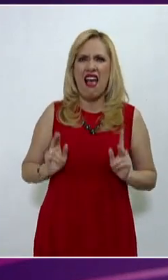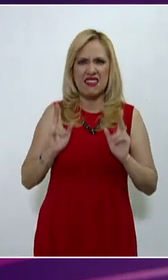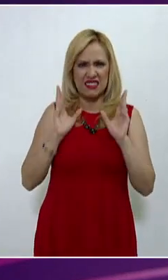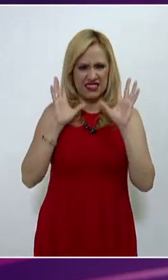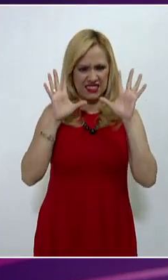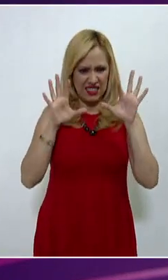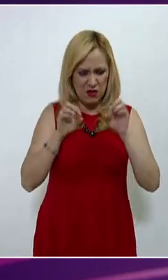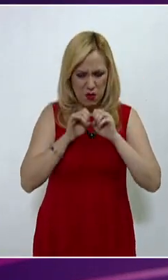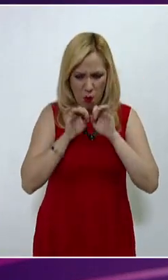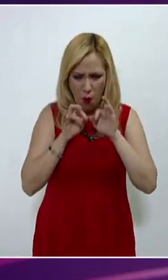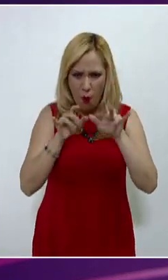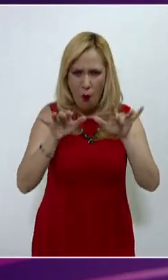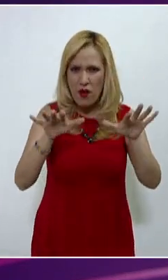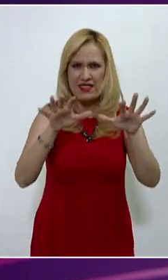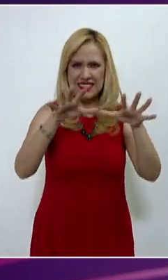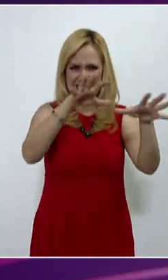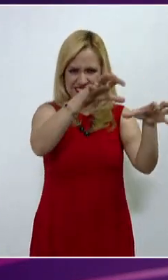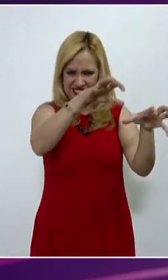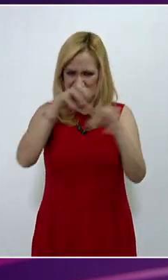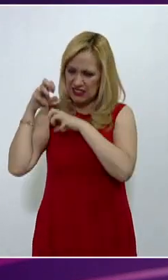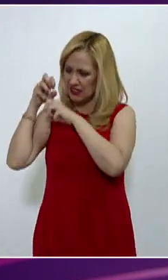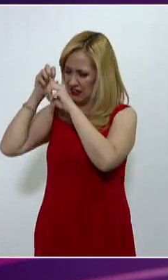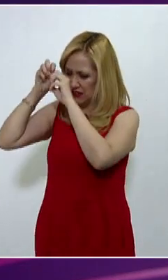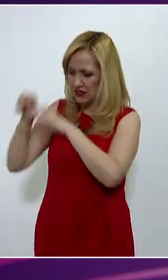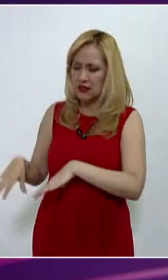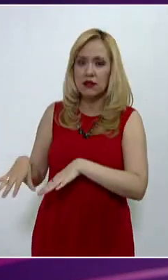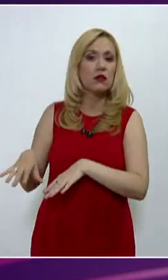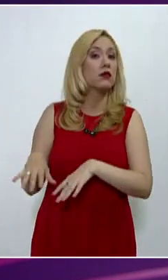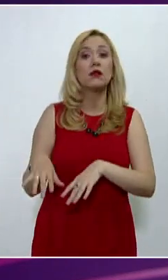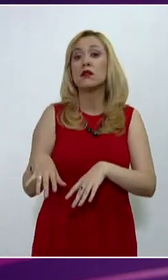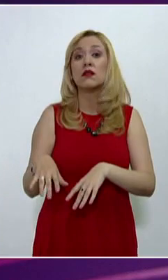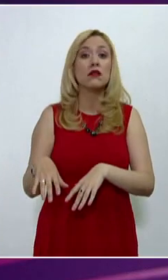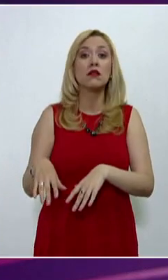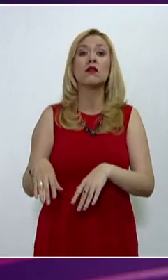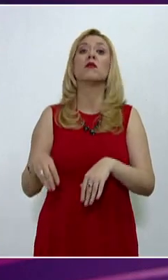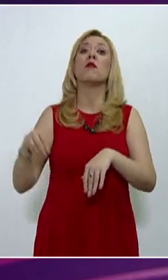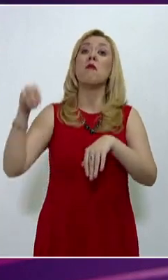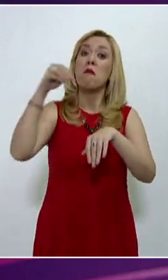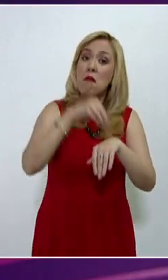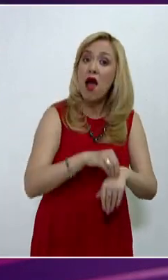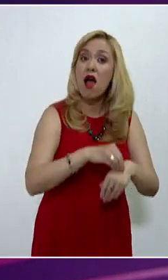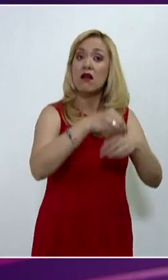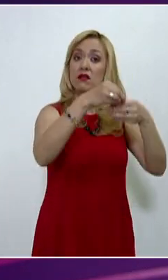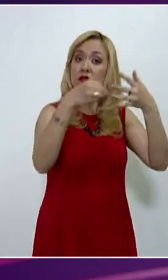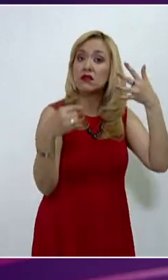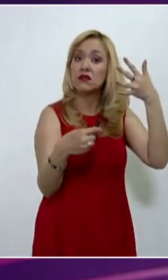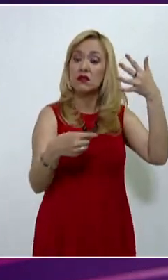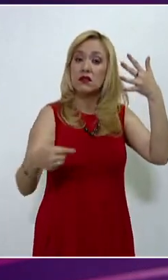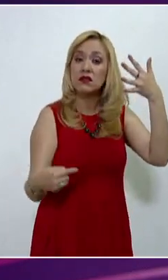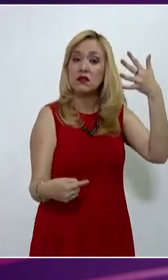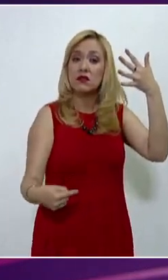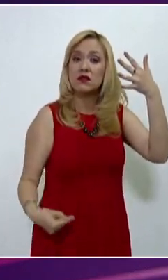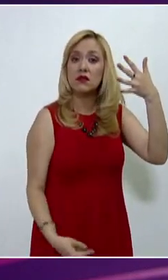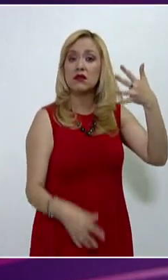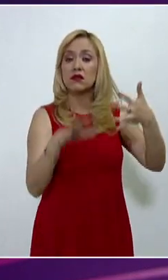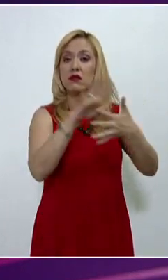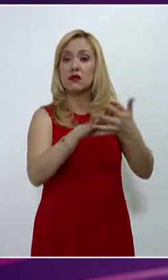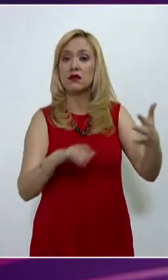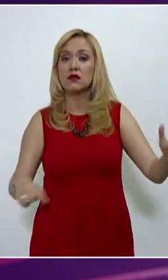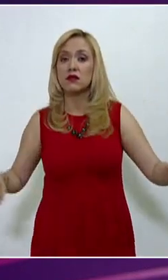preventiva oficiosa, lo que hizo el constituyente permanente es extender el catálogo de delitos merecedores de la